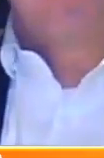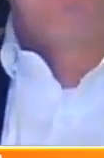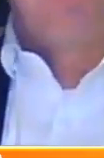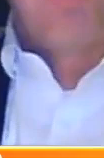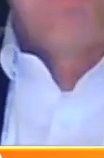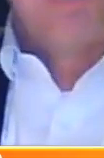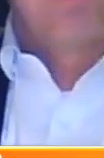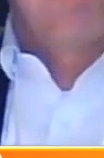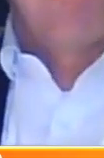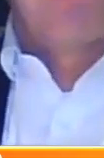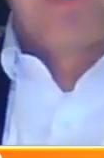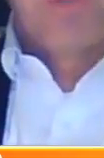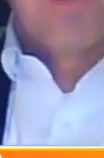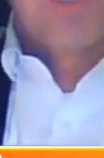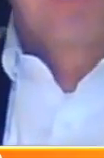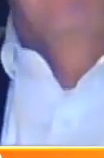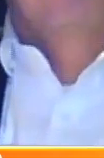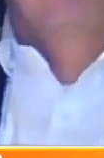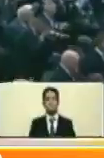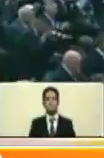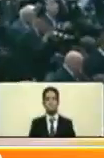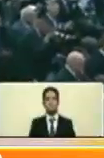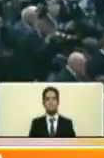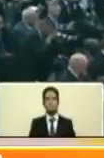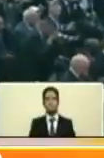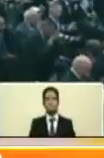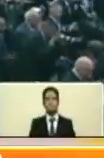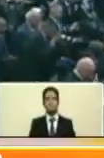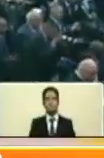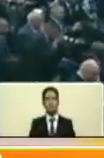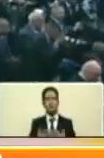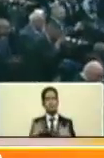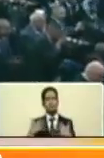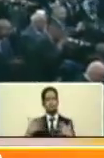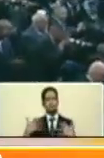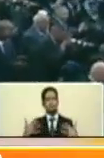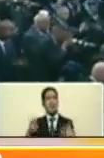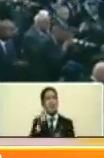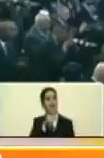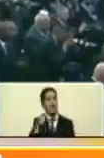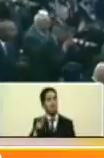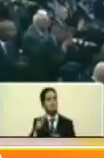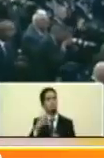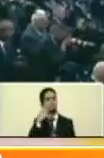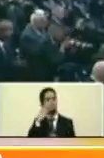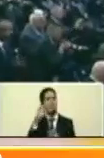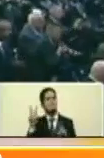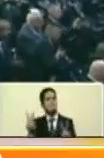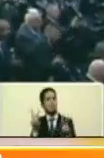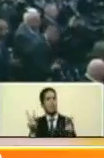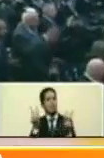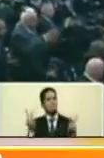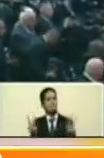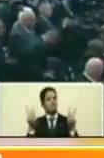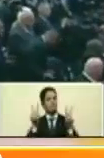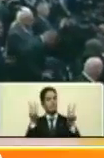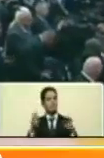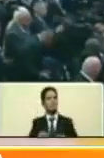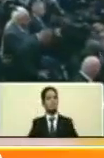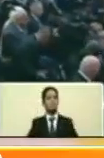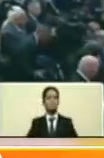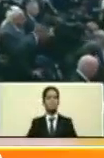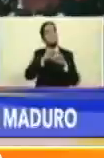día les haremos monumento de mármol y bronce, porque su sacrificio ha valido libertad y va a valer libertad para Venezuela. Pero no cabe